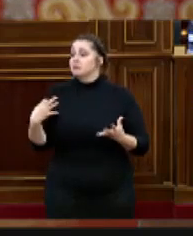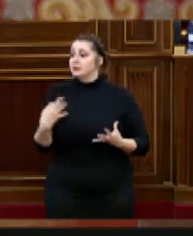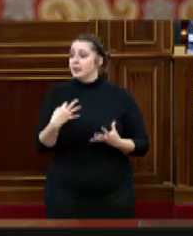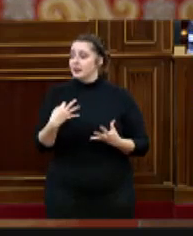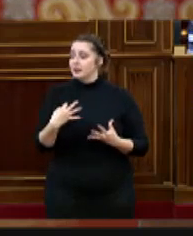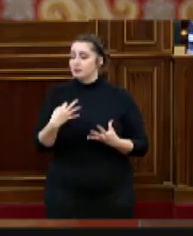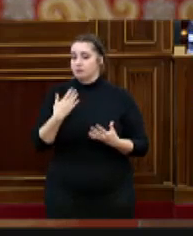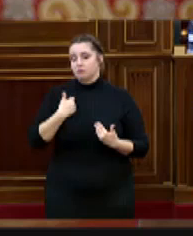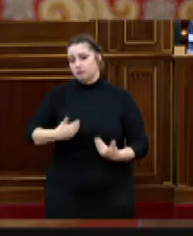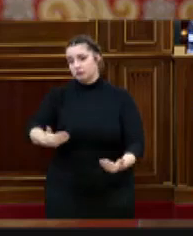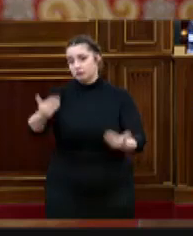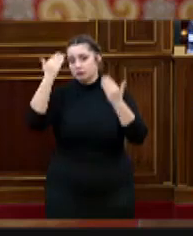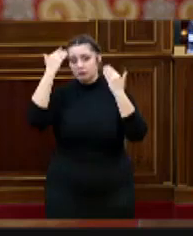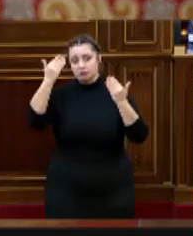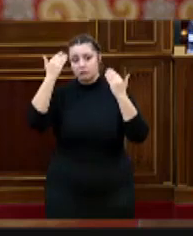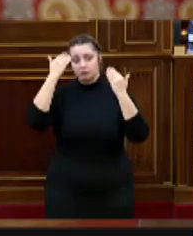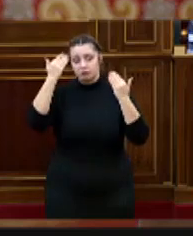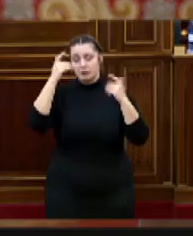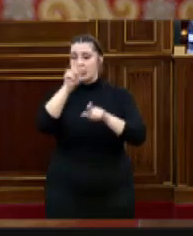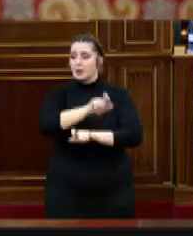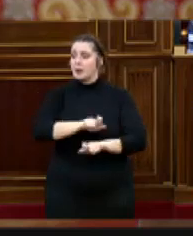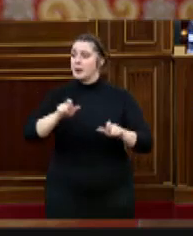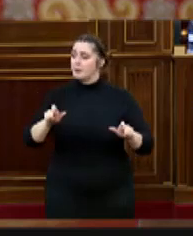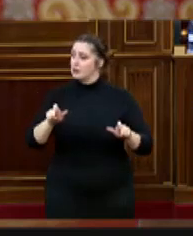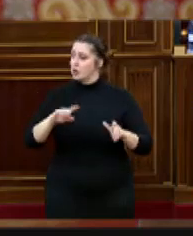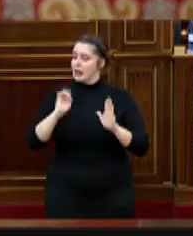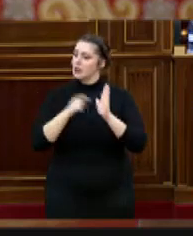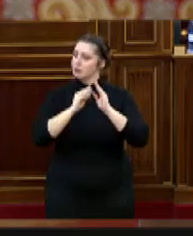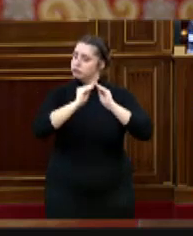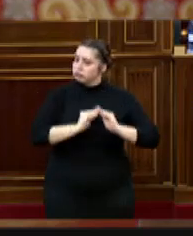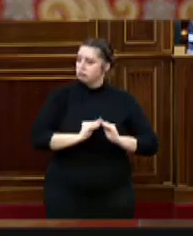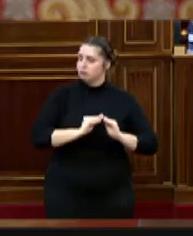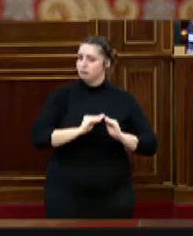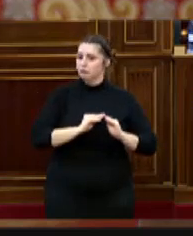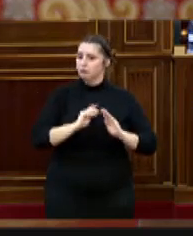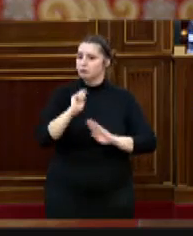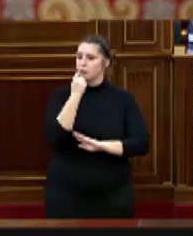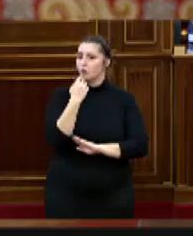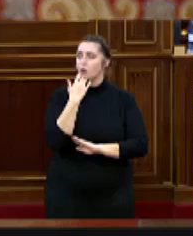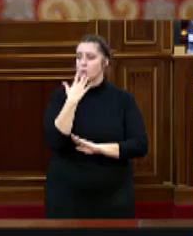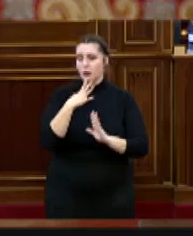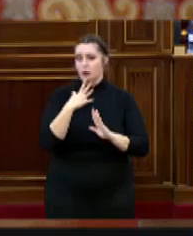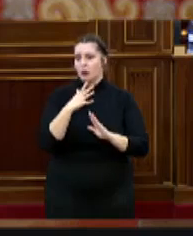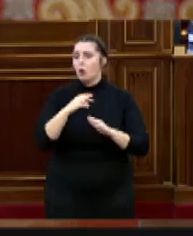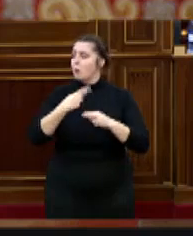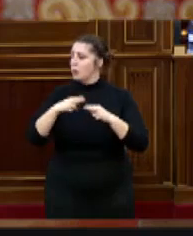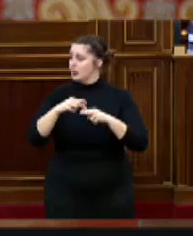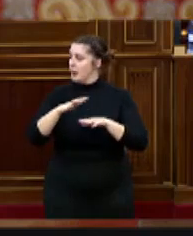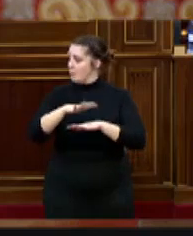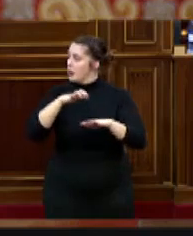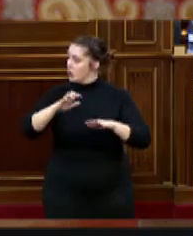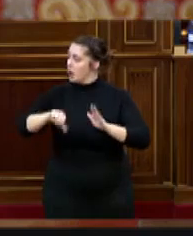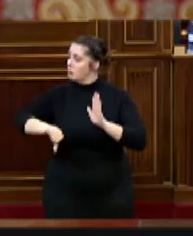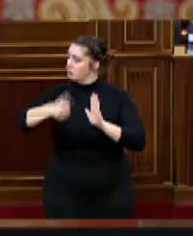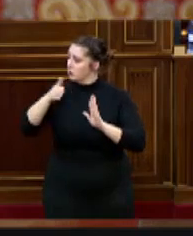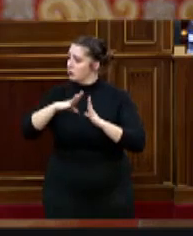mi reconocimiento a quienes han impulsado esta ley que se consiguió con un amplio consenso político a